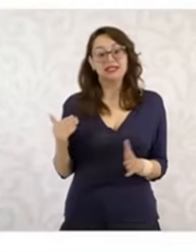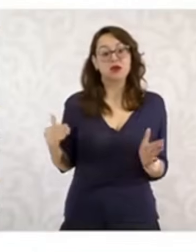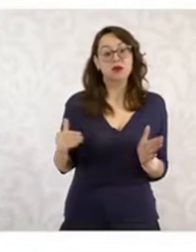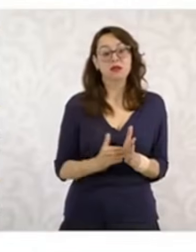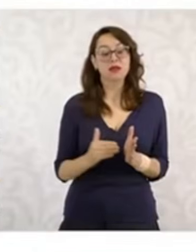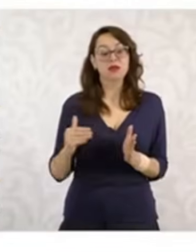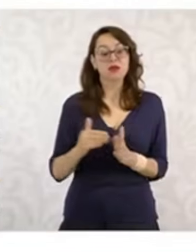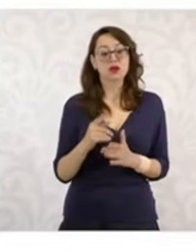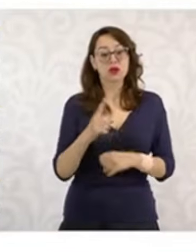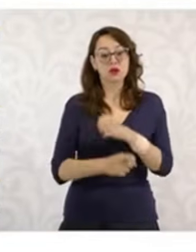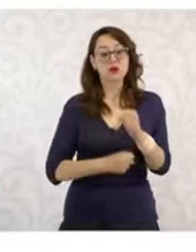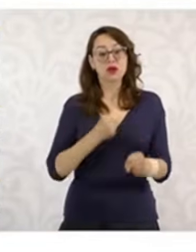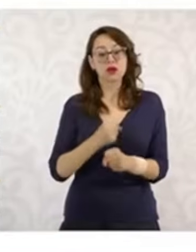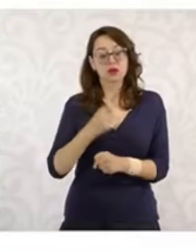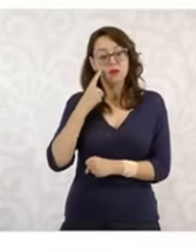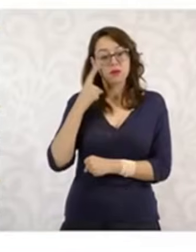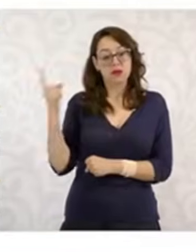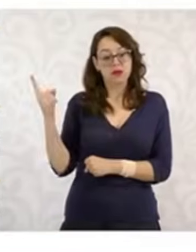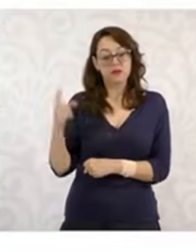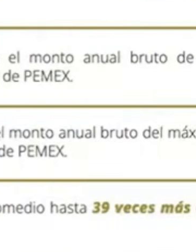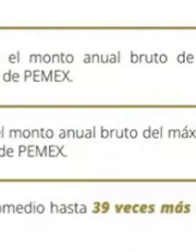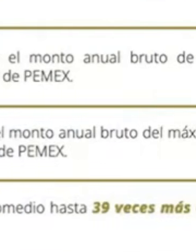año.